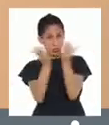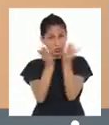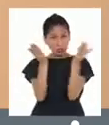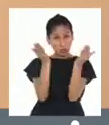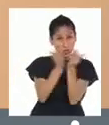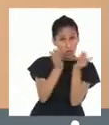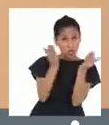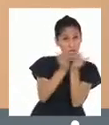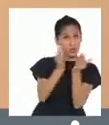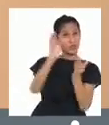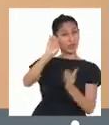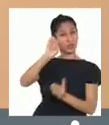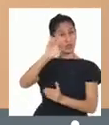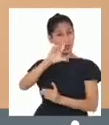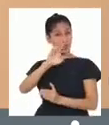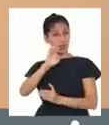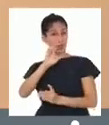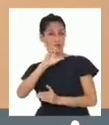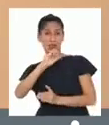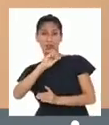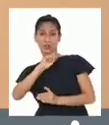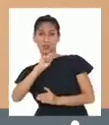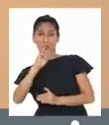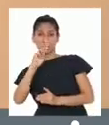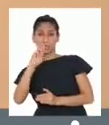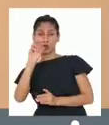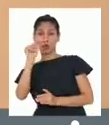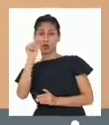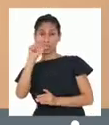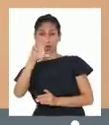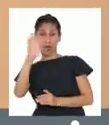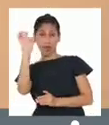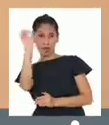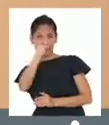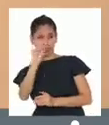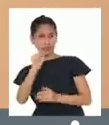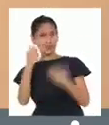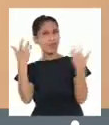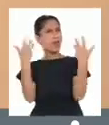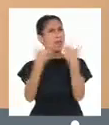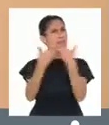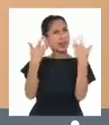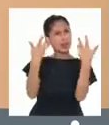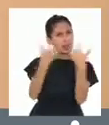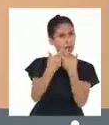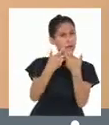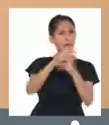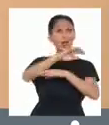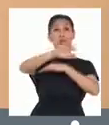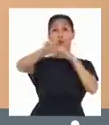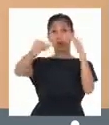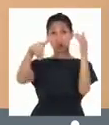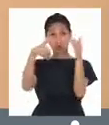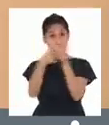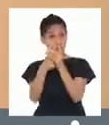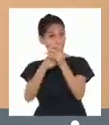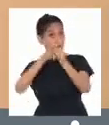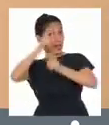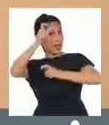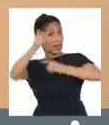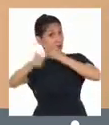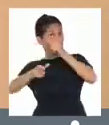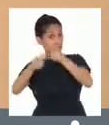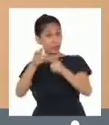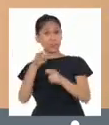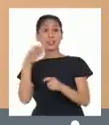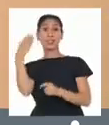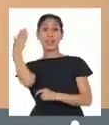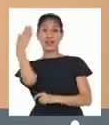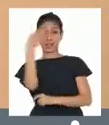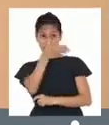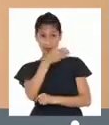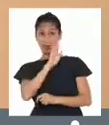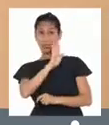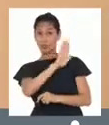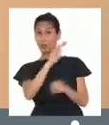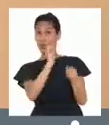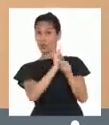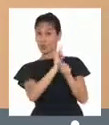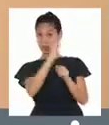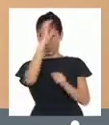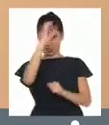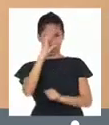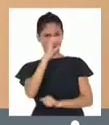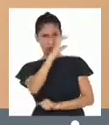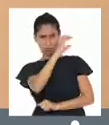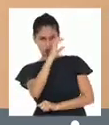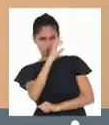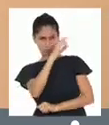estaban constituidos por todos los ciudadanos residentes en la parroquia con derecho al sufragio. Para su